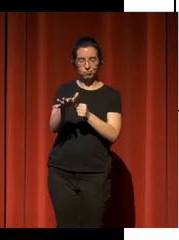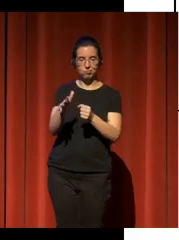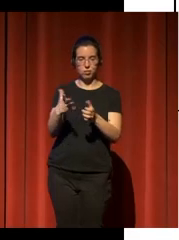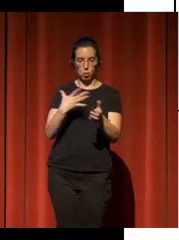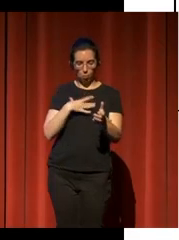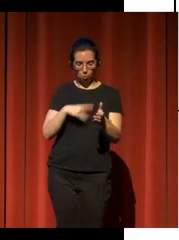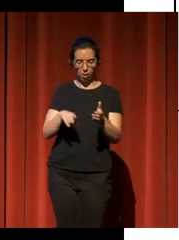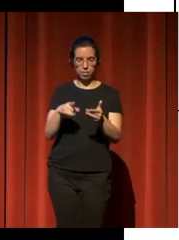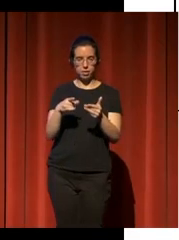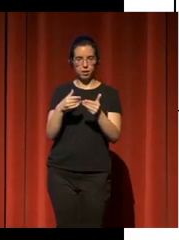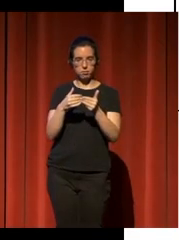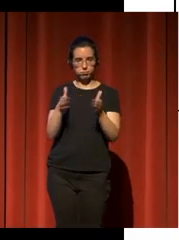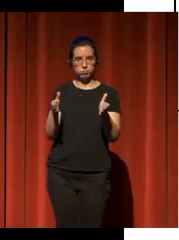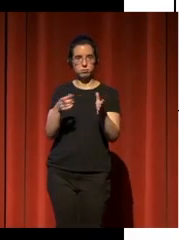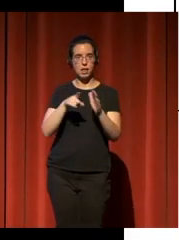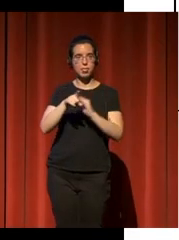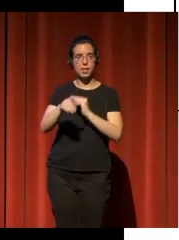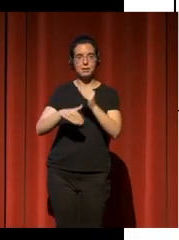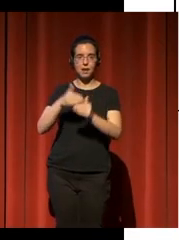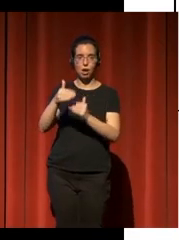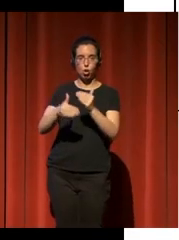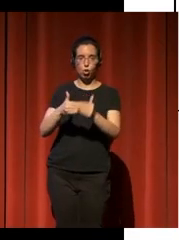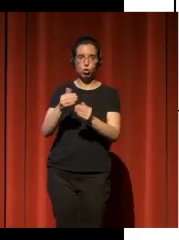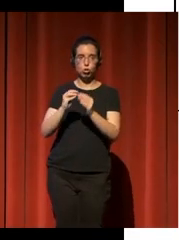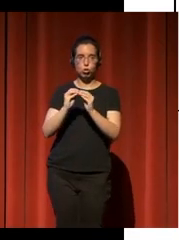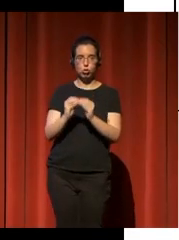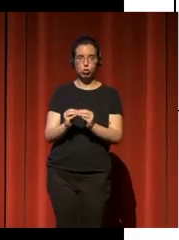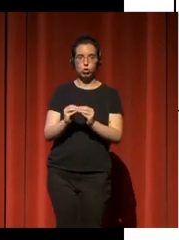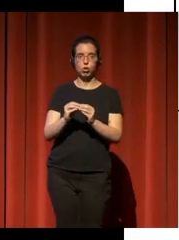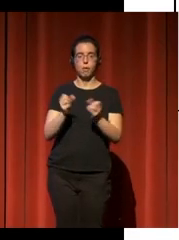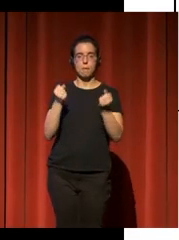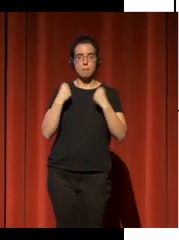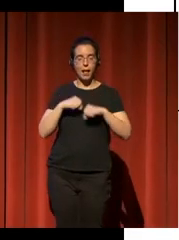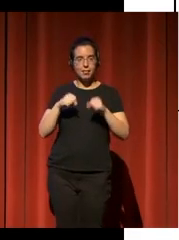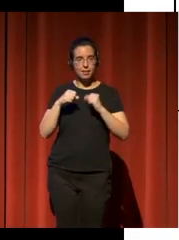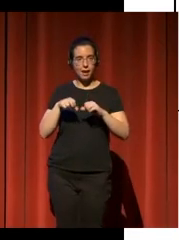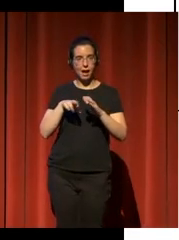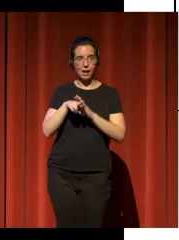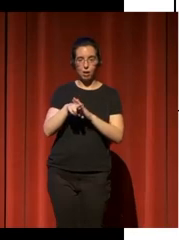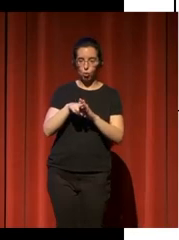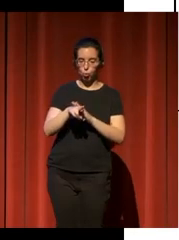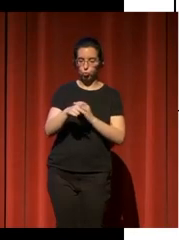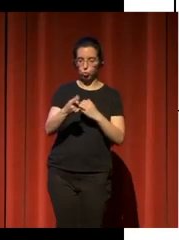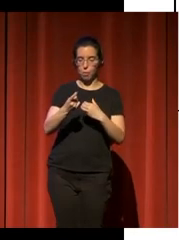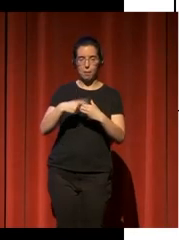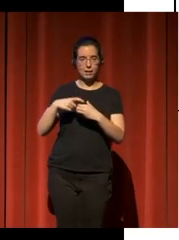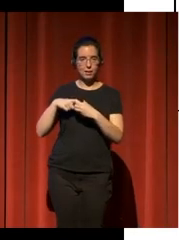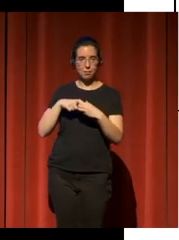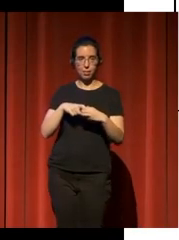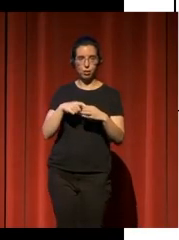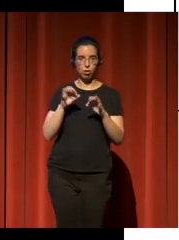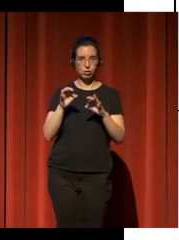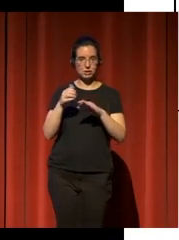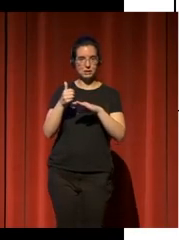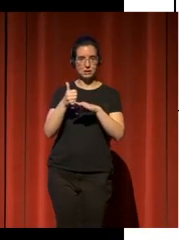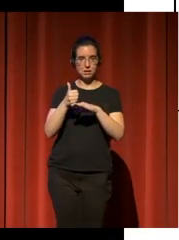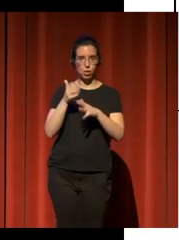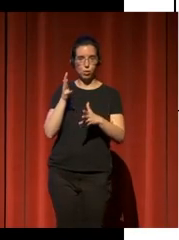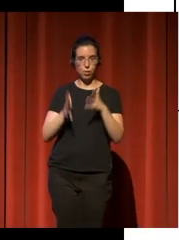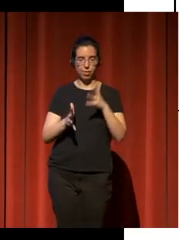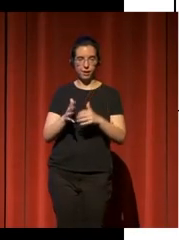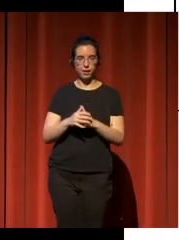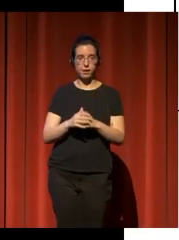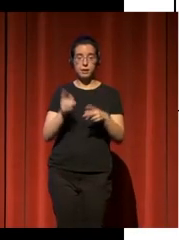desarrollarse e Ah prácticas recursos para la participación ciudadana eh en segundo